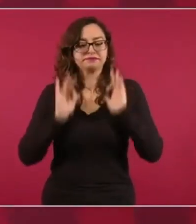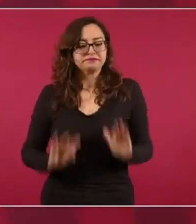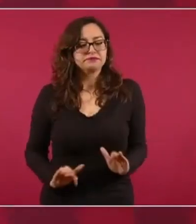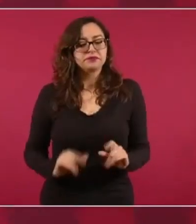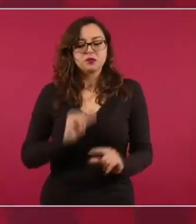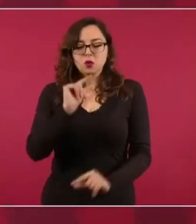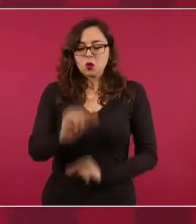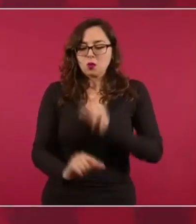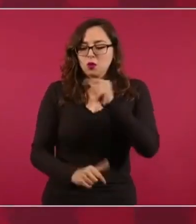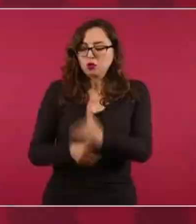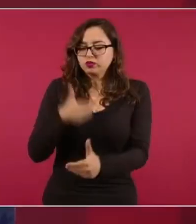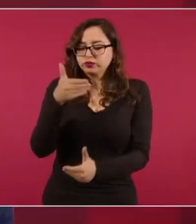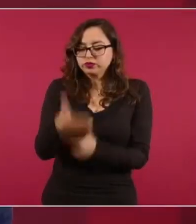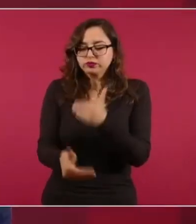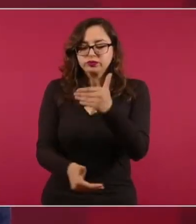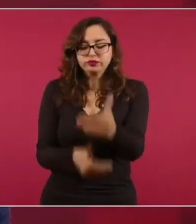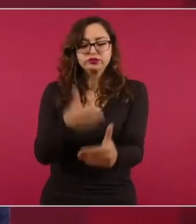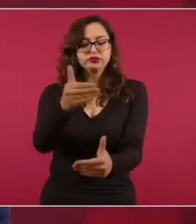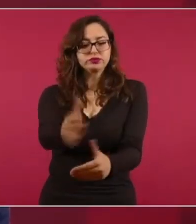avanzando.